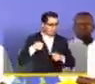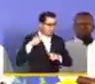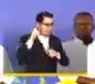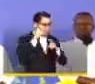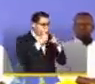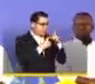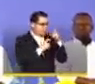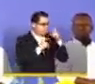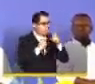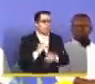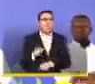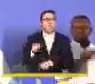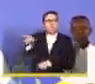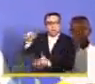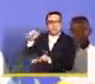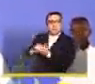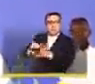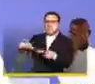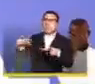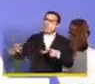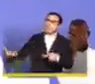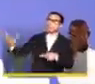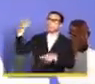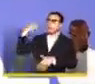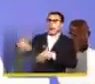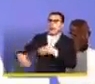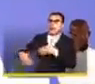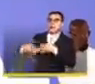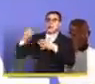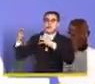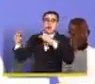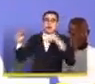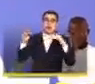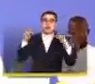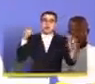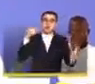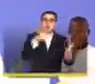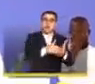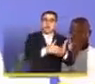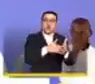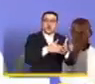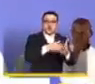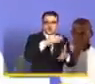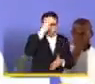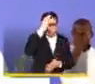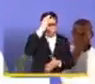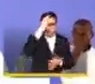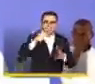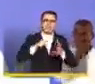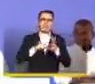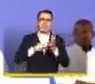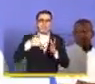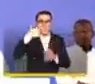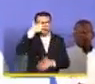la guerra contra las drogas. De ahí, digamos, la enorme hipocresía